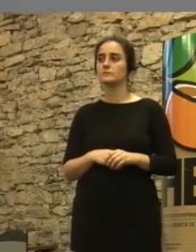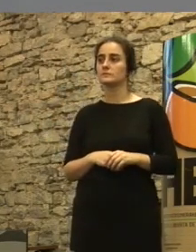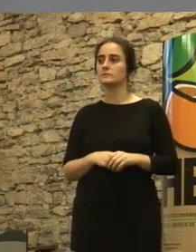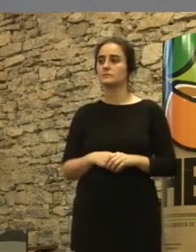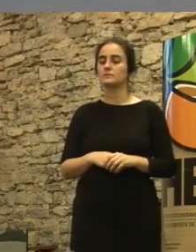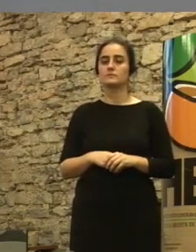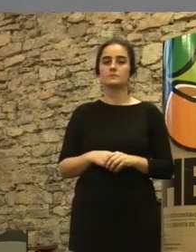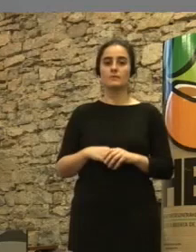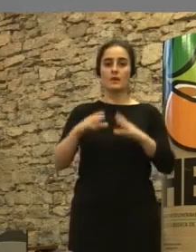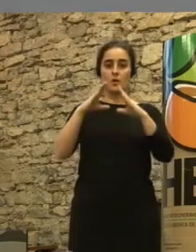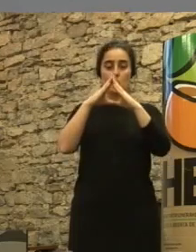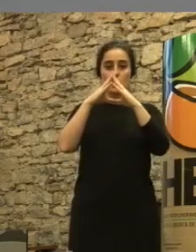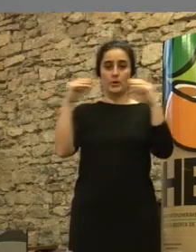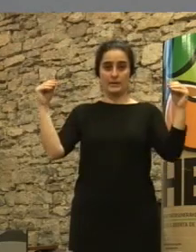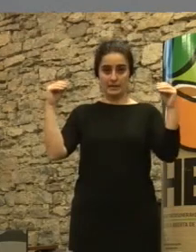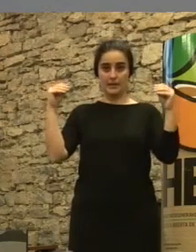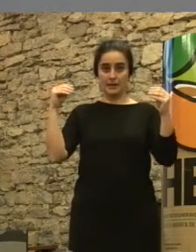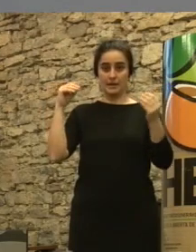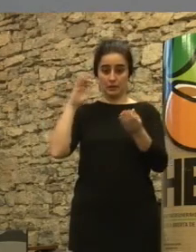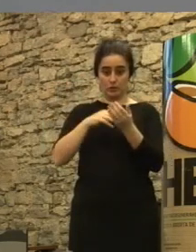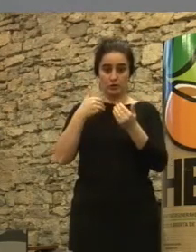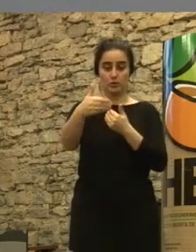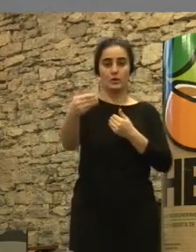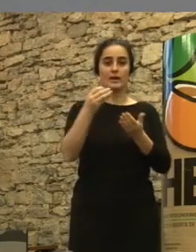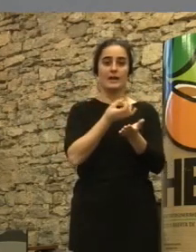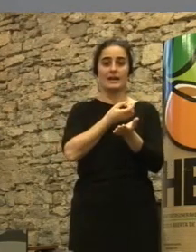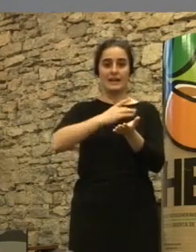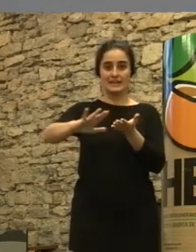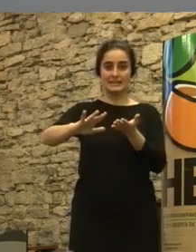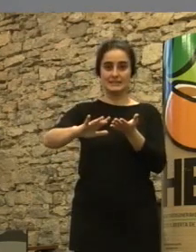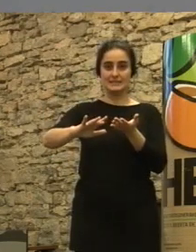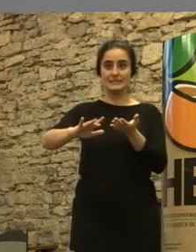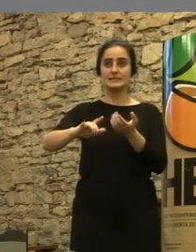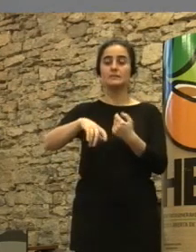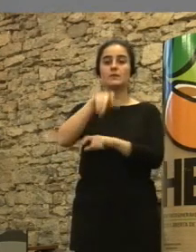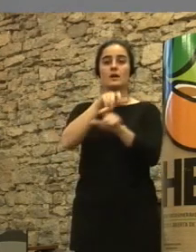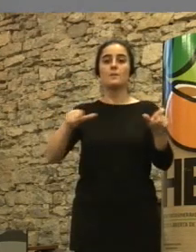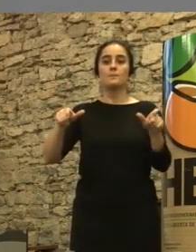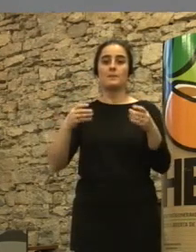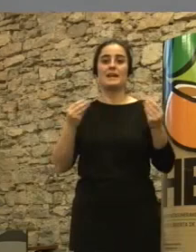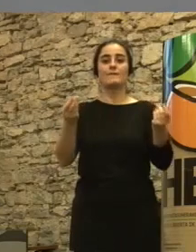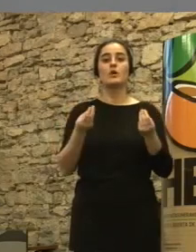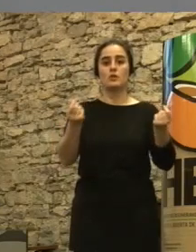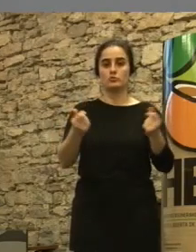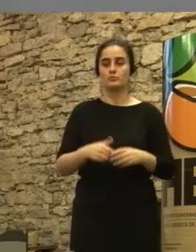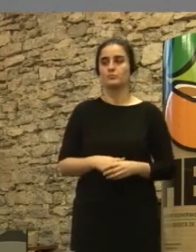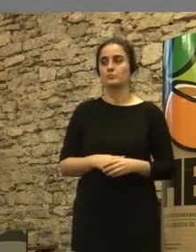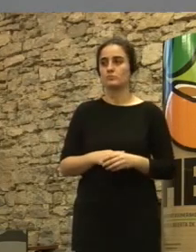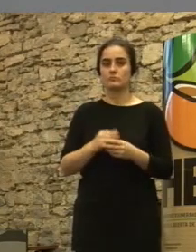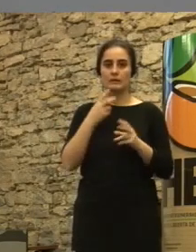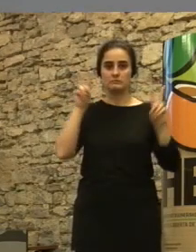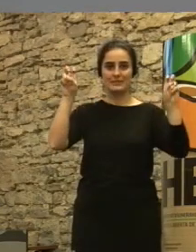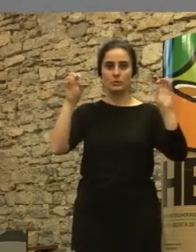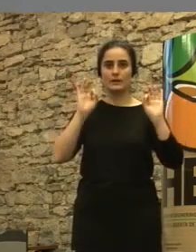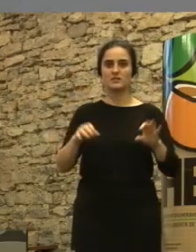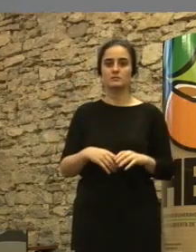la universidad será gratuita para todos los inmigrantes, o para todos, la universidad será gratuita para todos los refugiados. Eso decía el titular, que